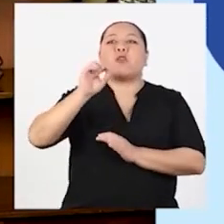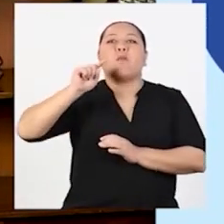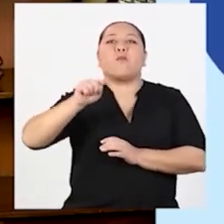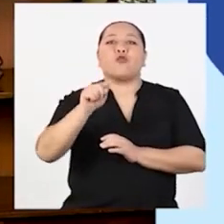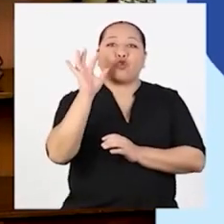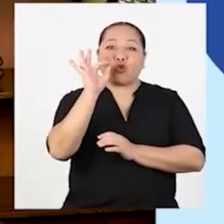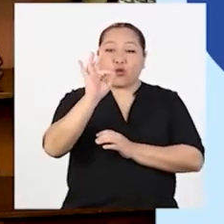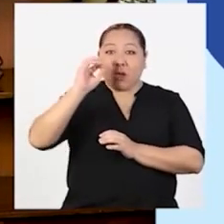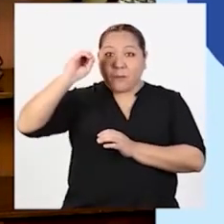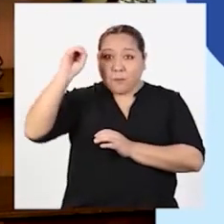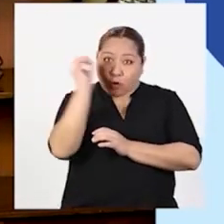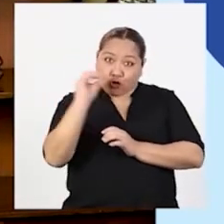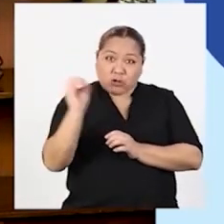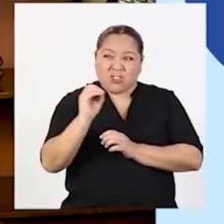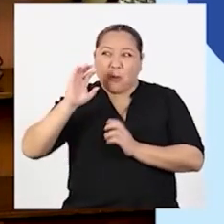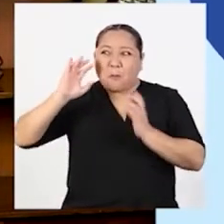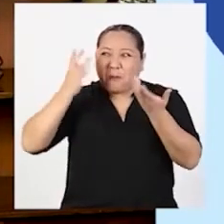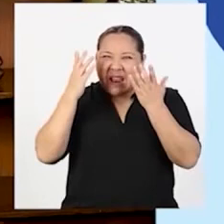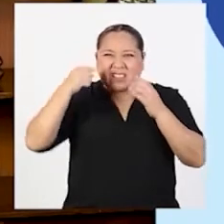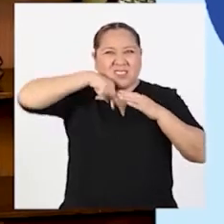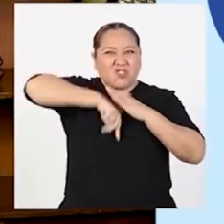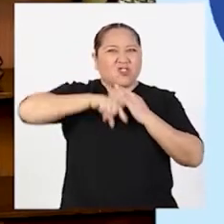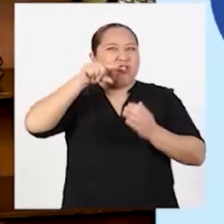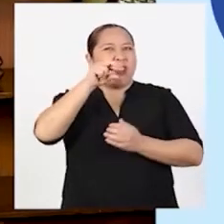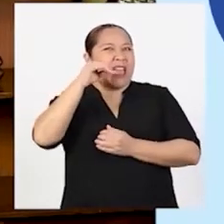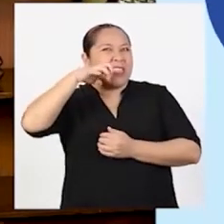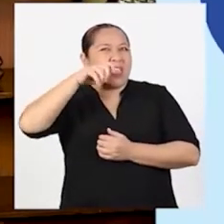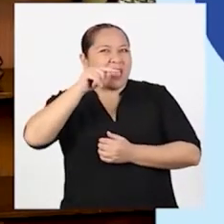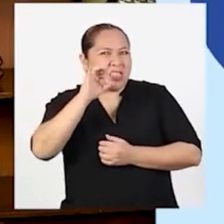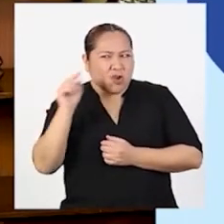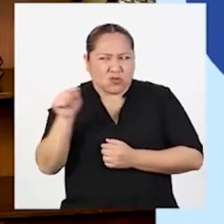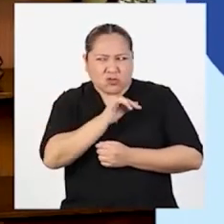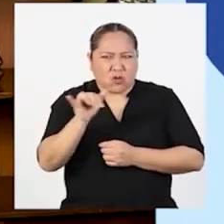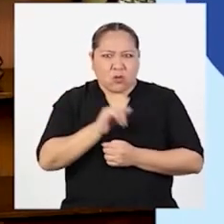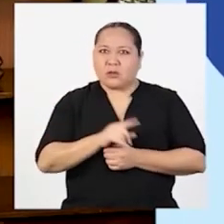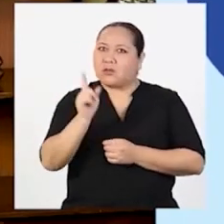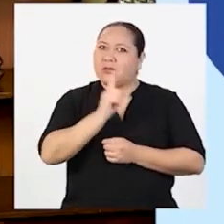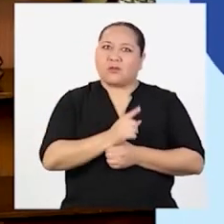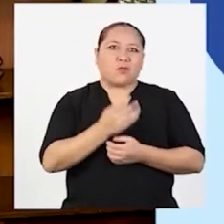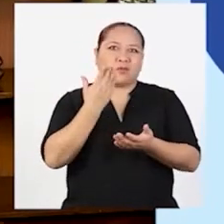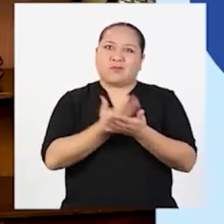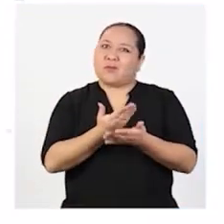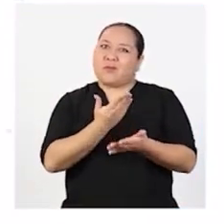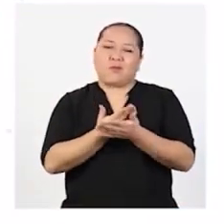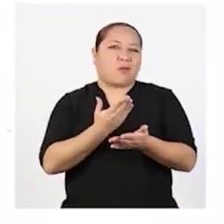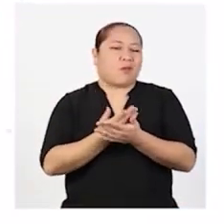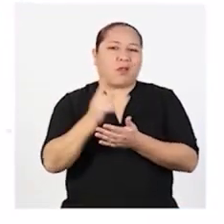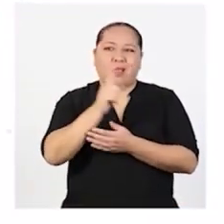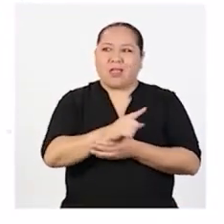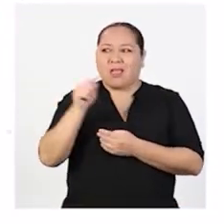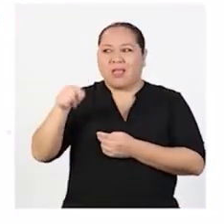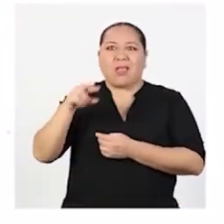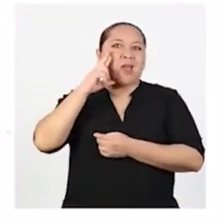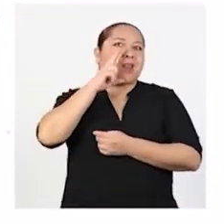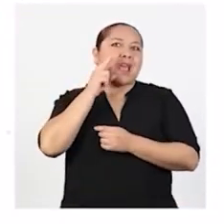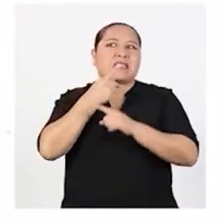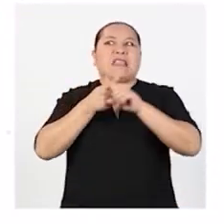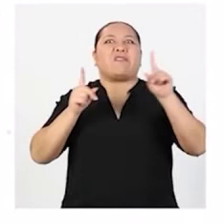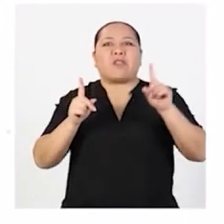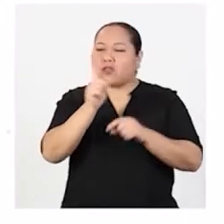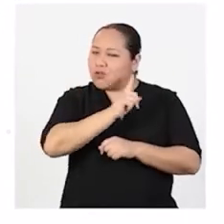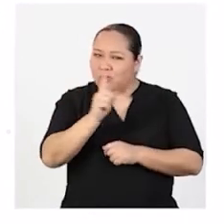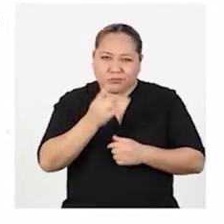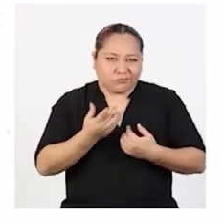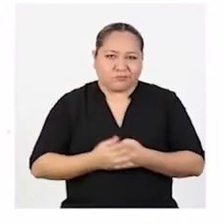datos del proyecto Genoma Humano frente a la idea de discriminación racial es que, si comparamos el genoma de 2 personas